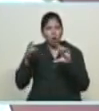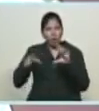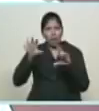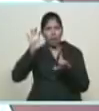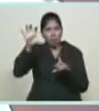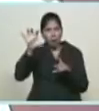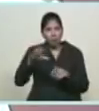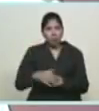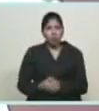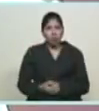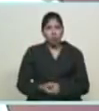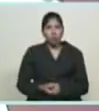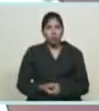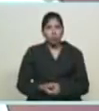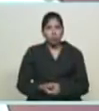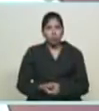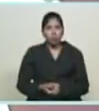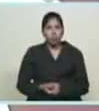de la patria.